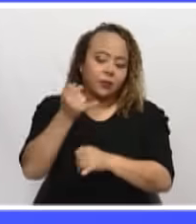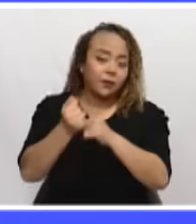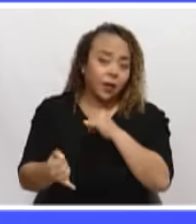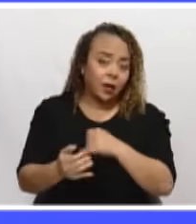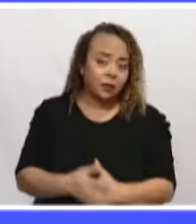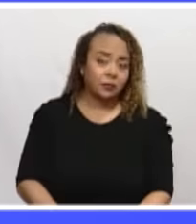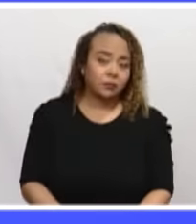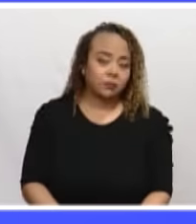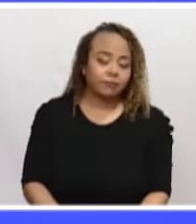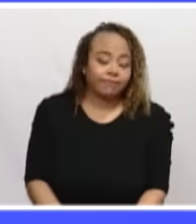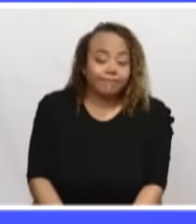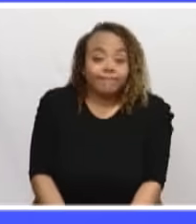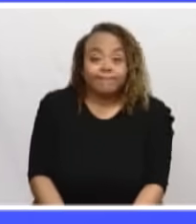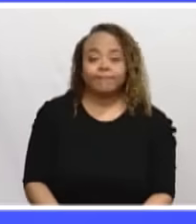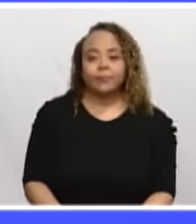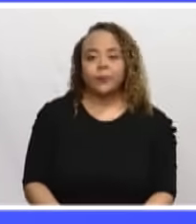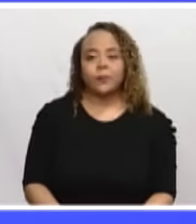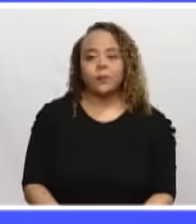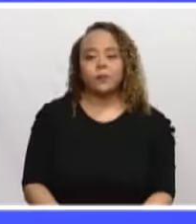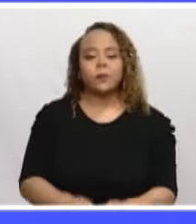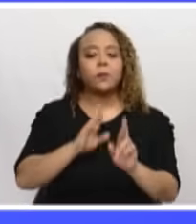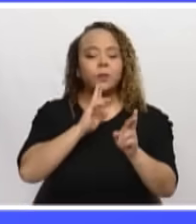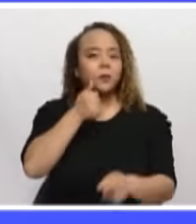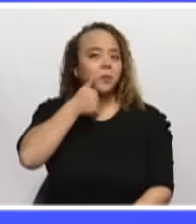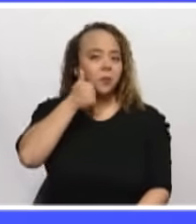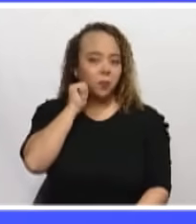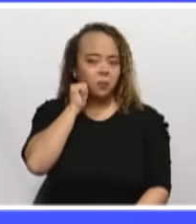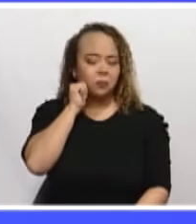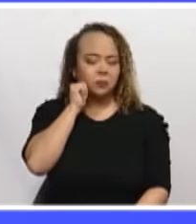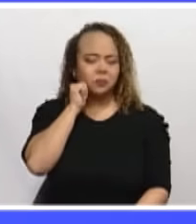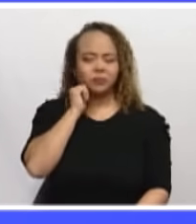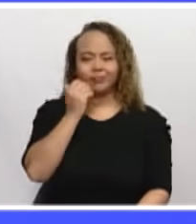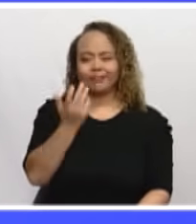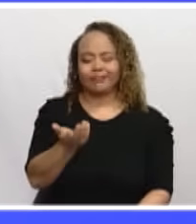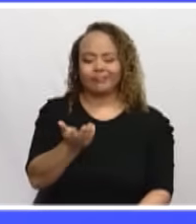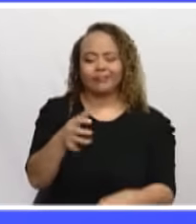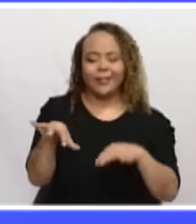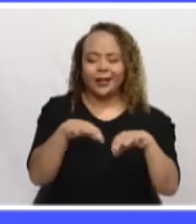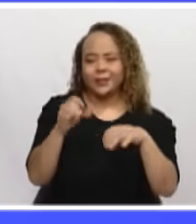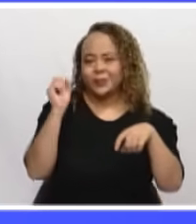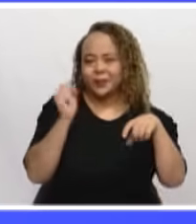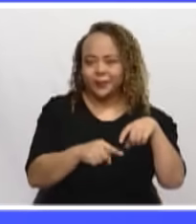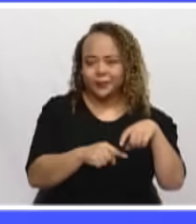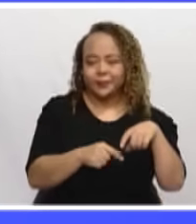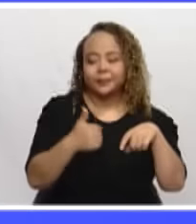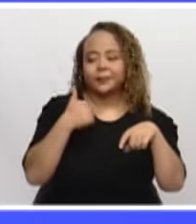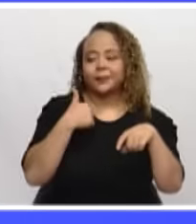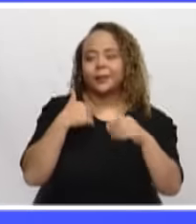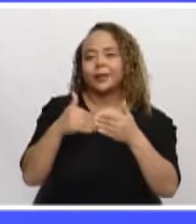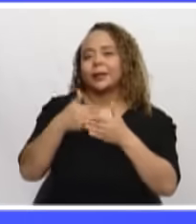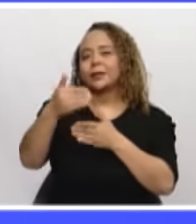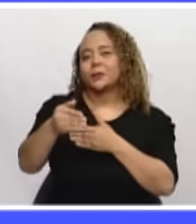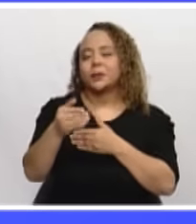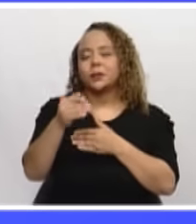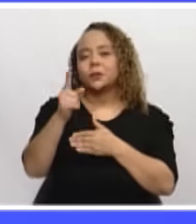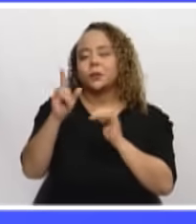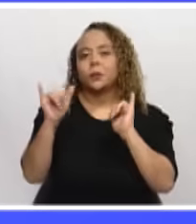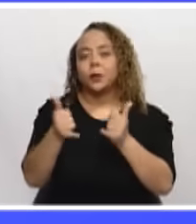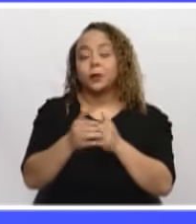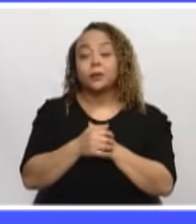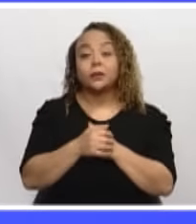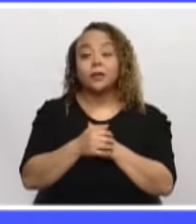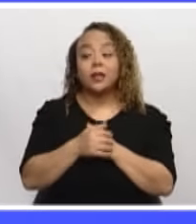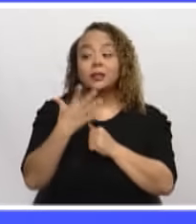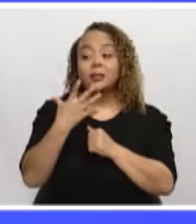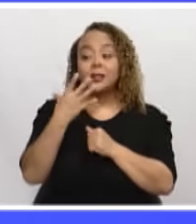cuentas eh el resultado de ayer Incluso en la acción del gol se genera tras una jugada en salida en